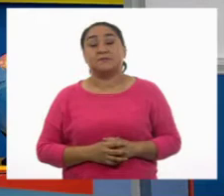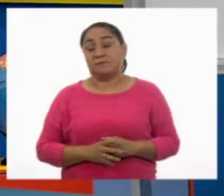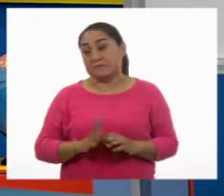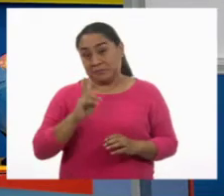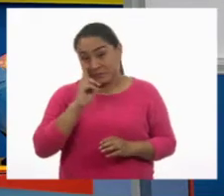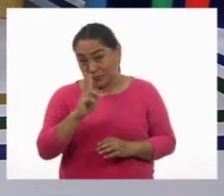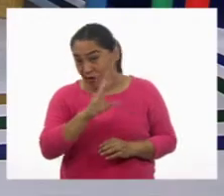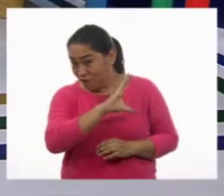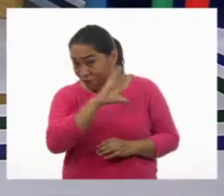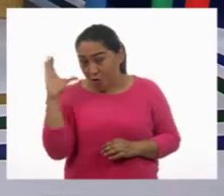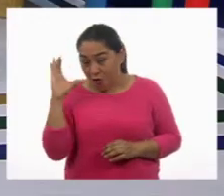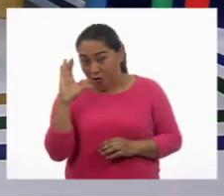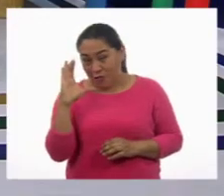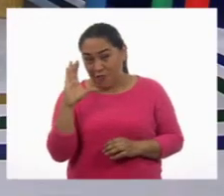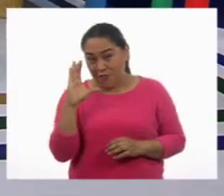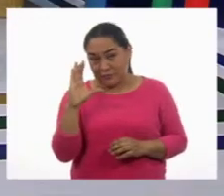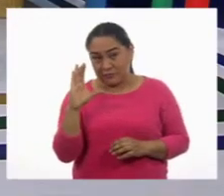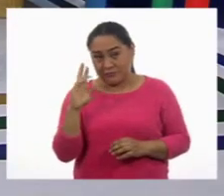fotografías,